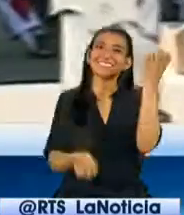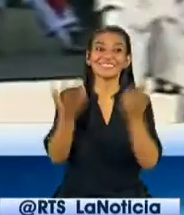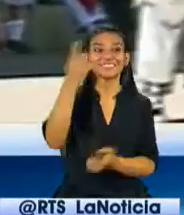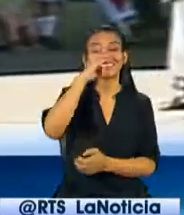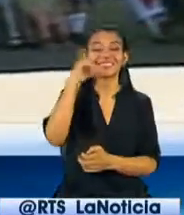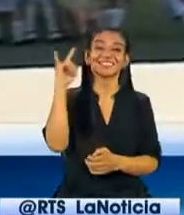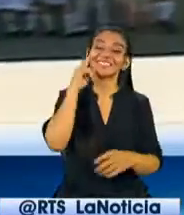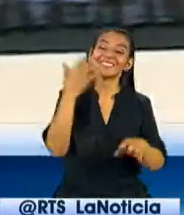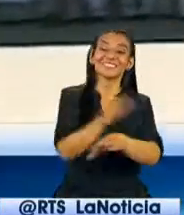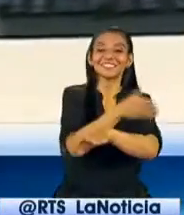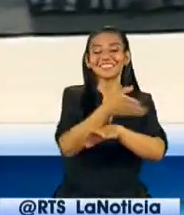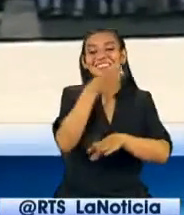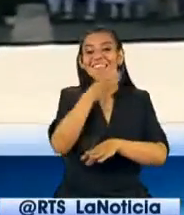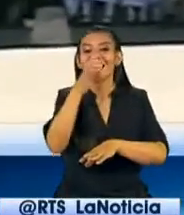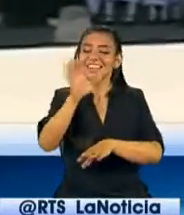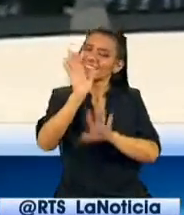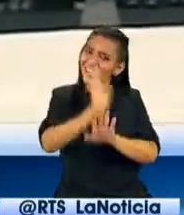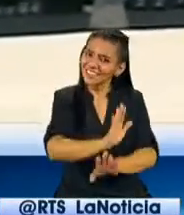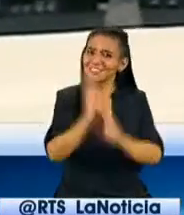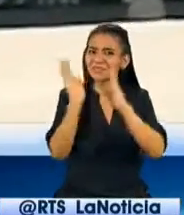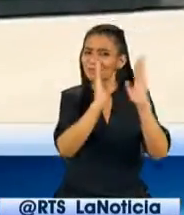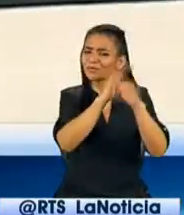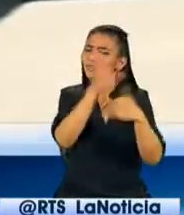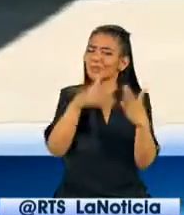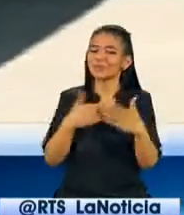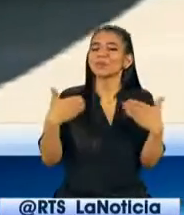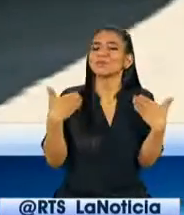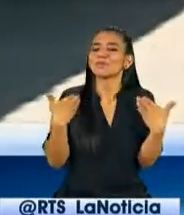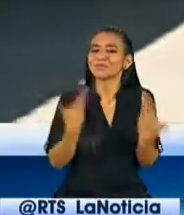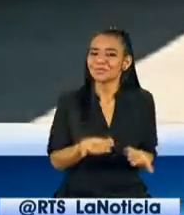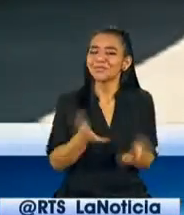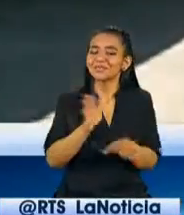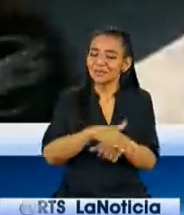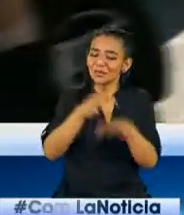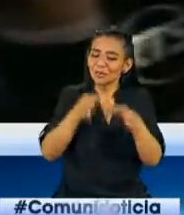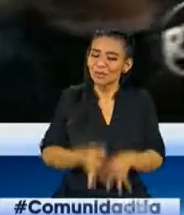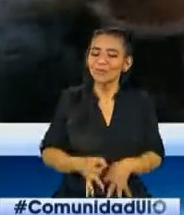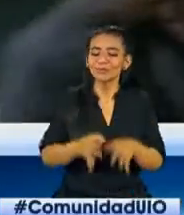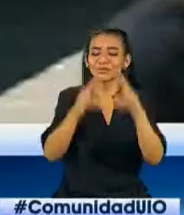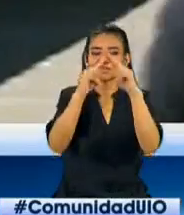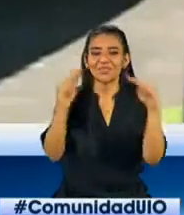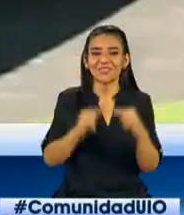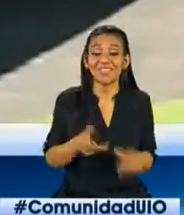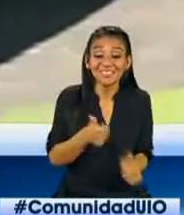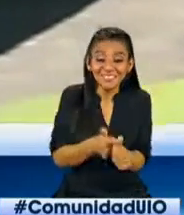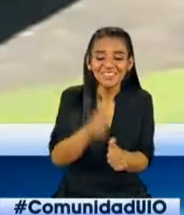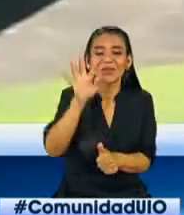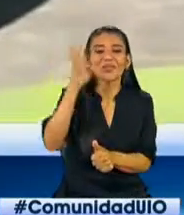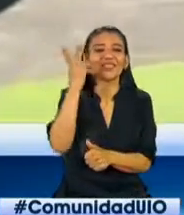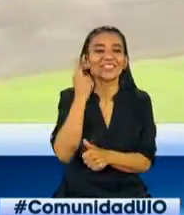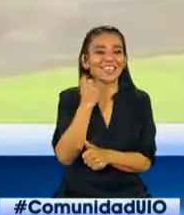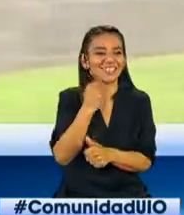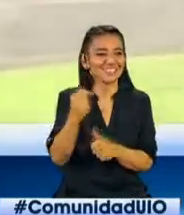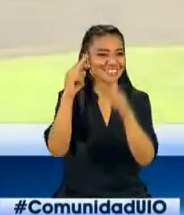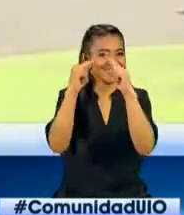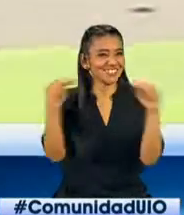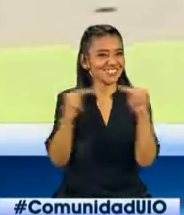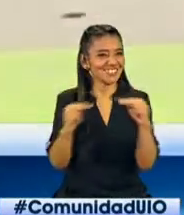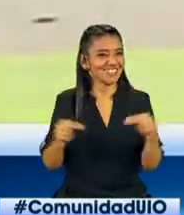los villancicos propios de la época, todos muy emocionados por esta época, 4 días tan solo de la Navidad, Verito.